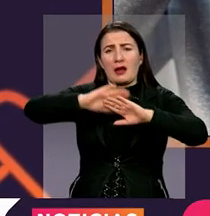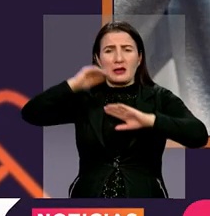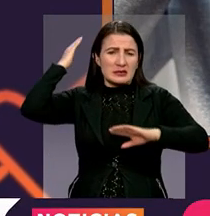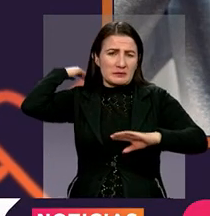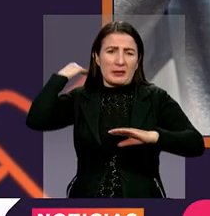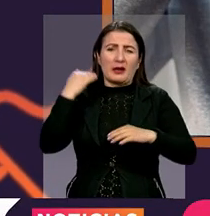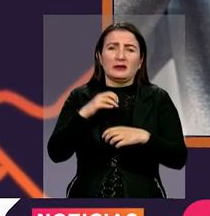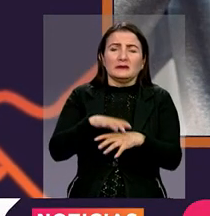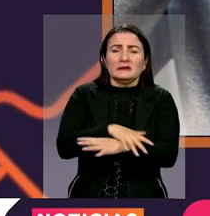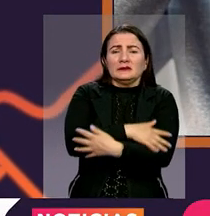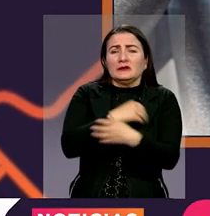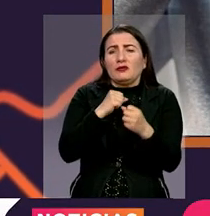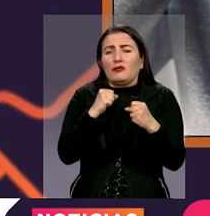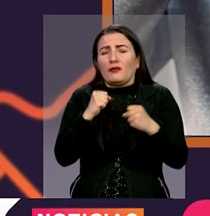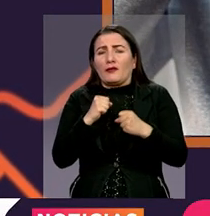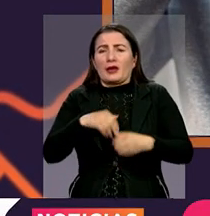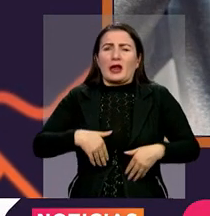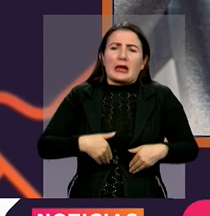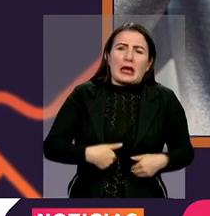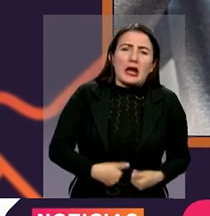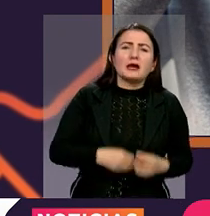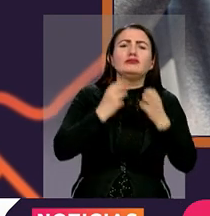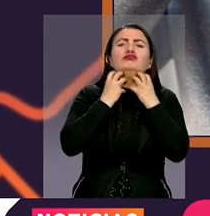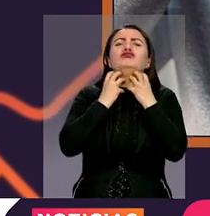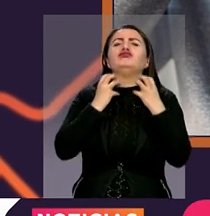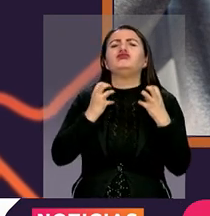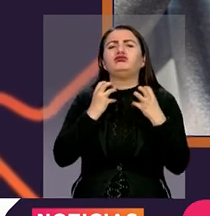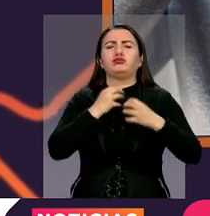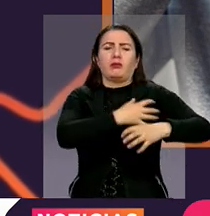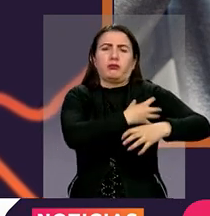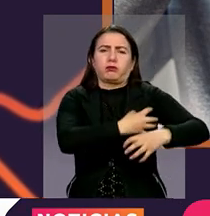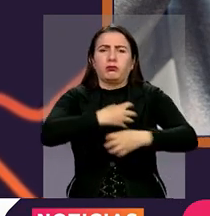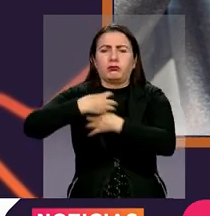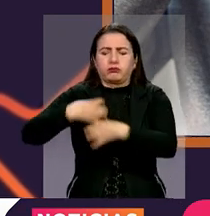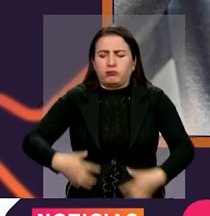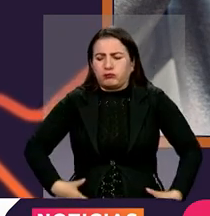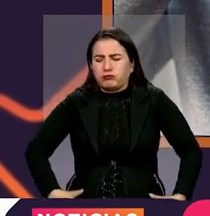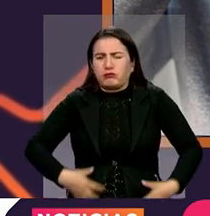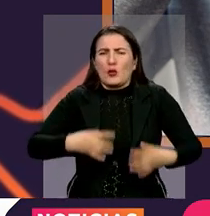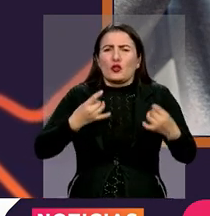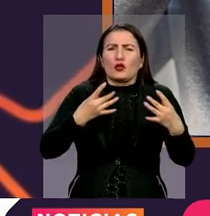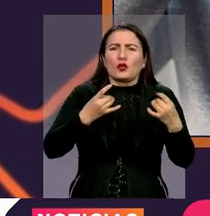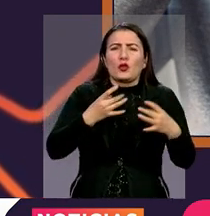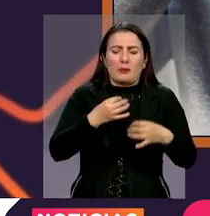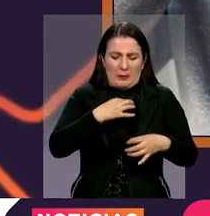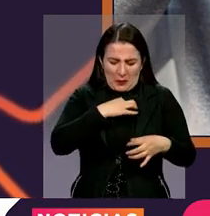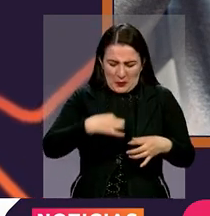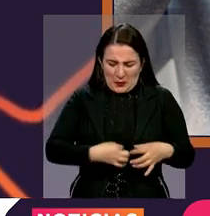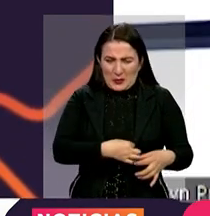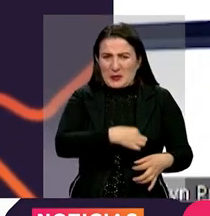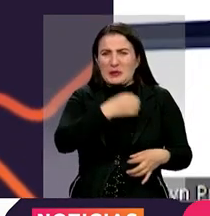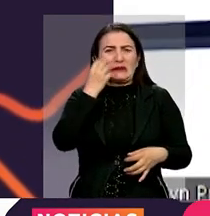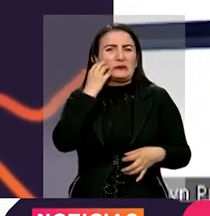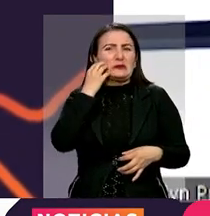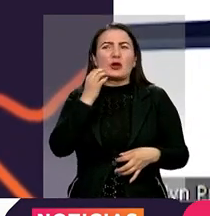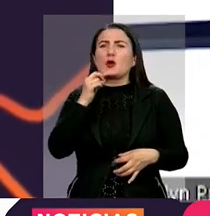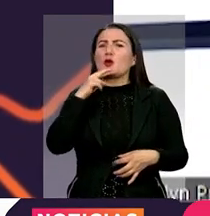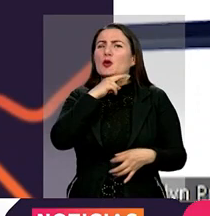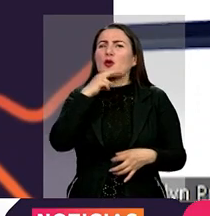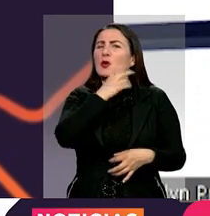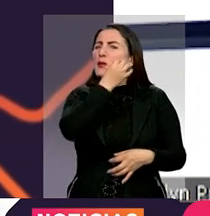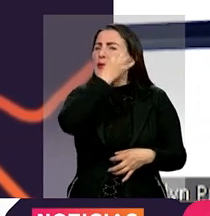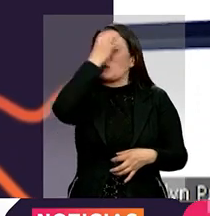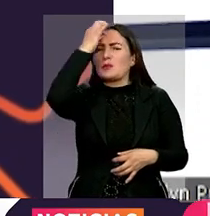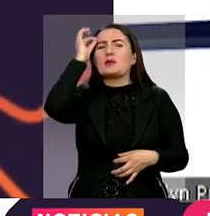escalofríos, cansancio y agotamiento, inflamación de los ganglios en cuello, axilas e ingle, además de una erupción en la piel. Tener una